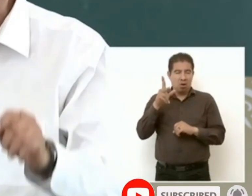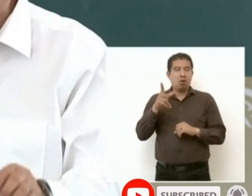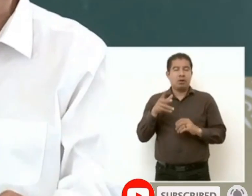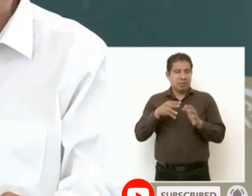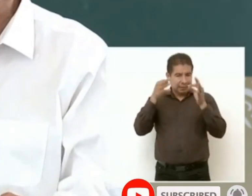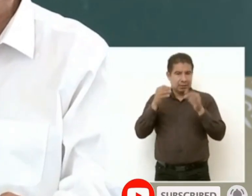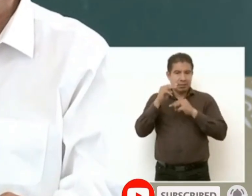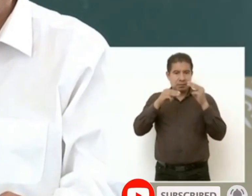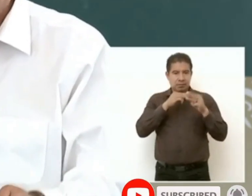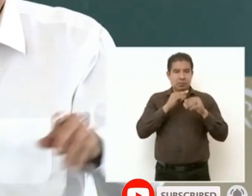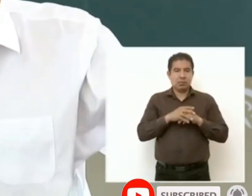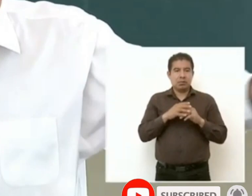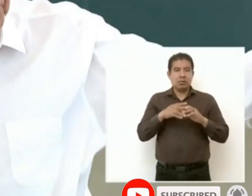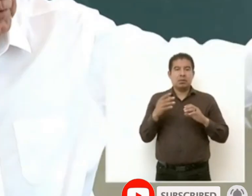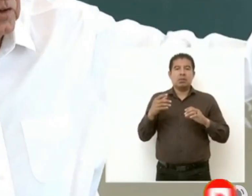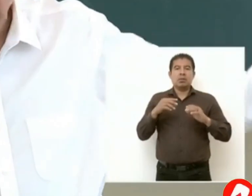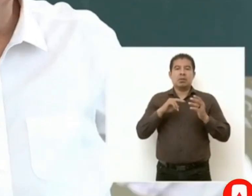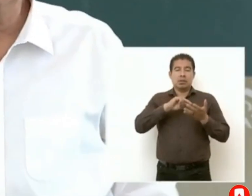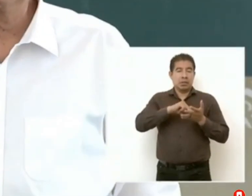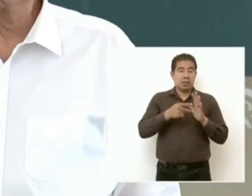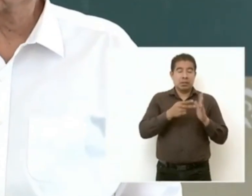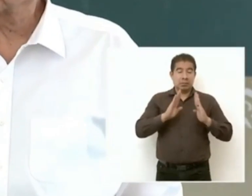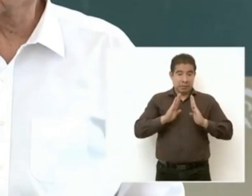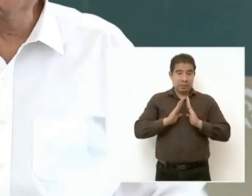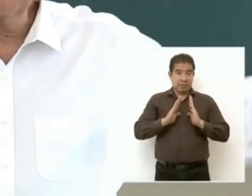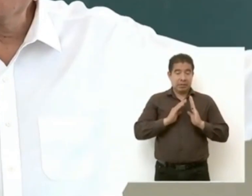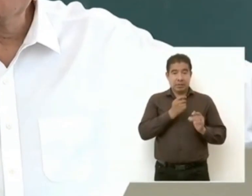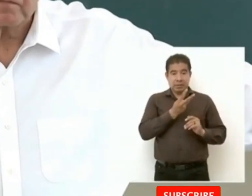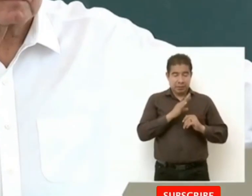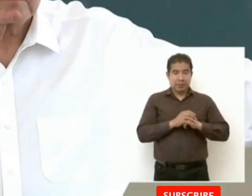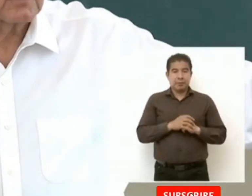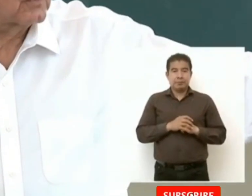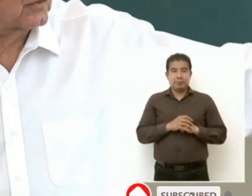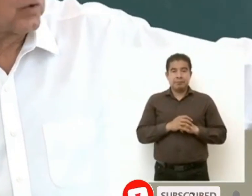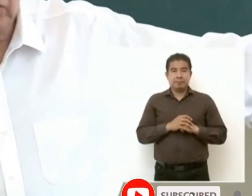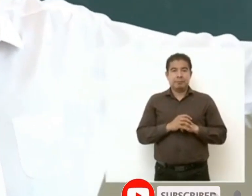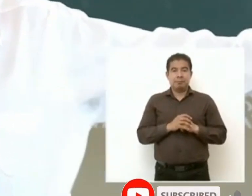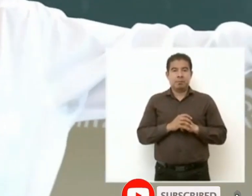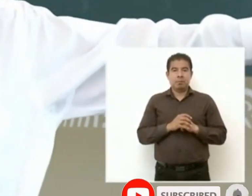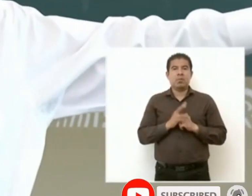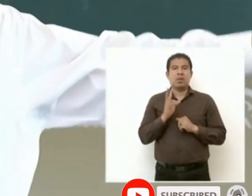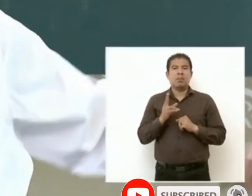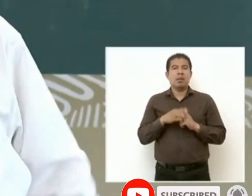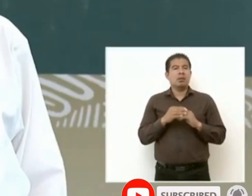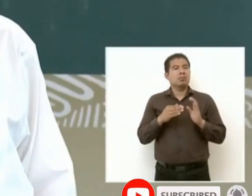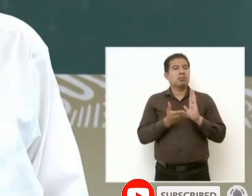ingenieros militares. Aquí está el ejemplo. También, ¿cuánto